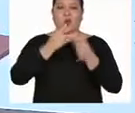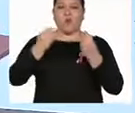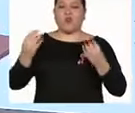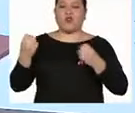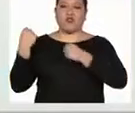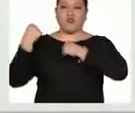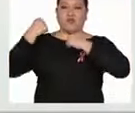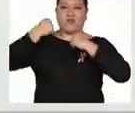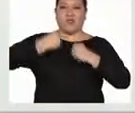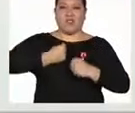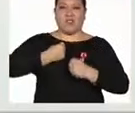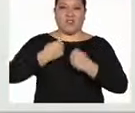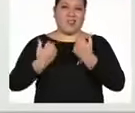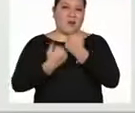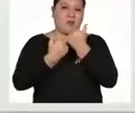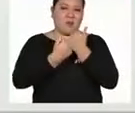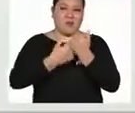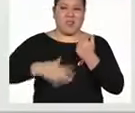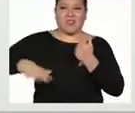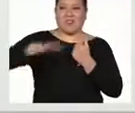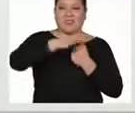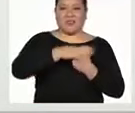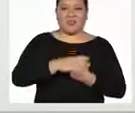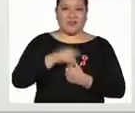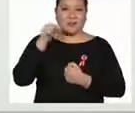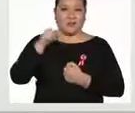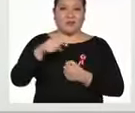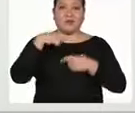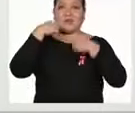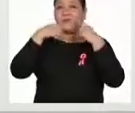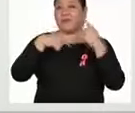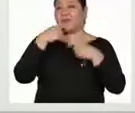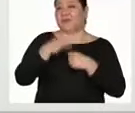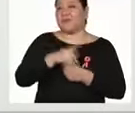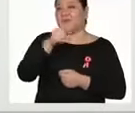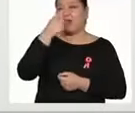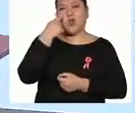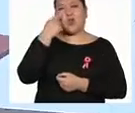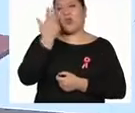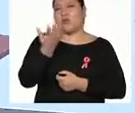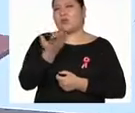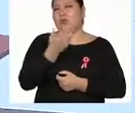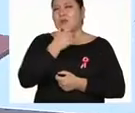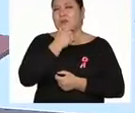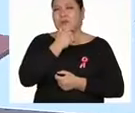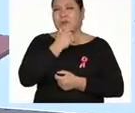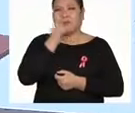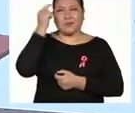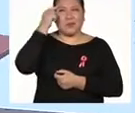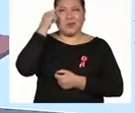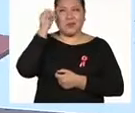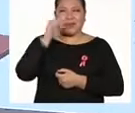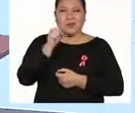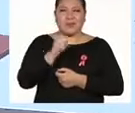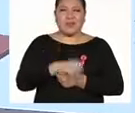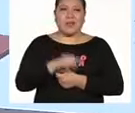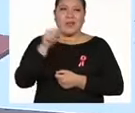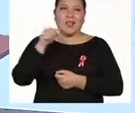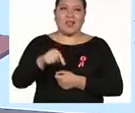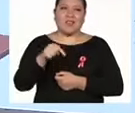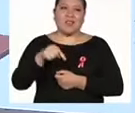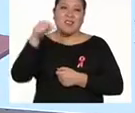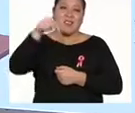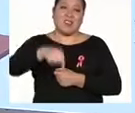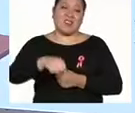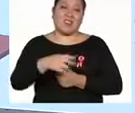que colaboran entre sí. Todo esto que te he contado, ¿te suena conocido? Creo que sí, que esto ocurre